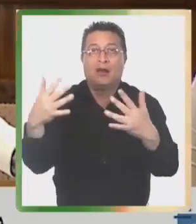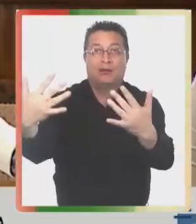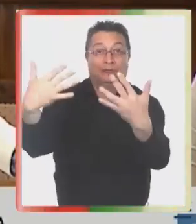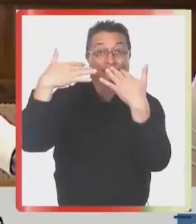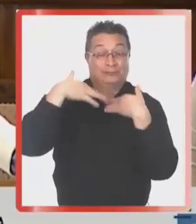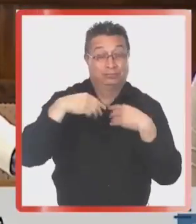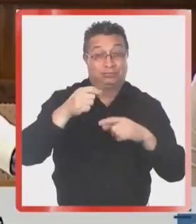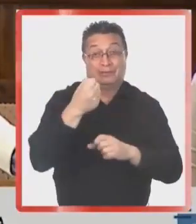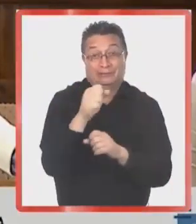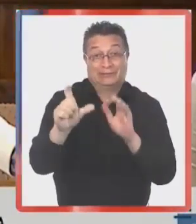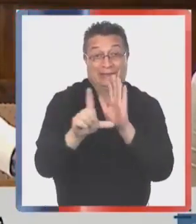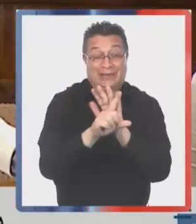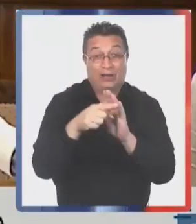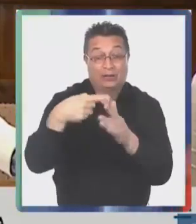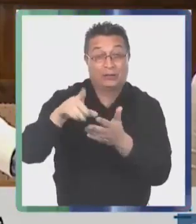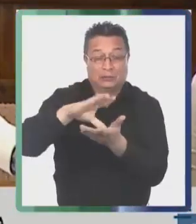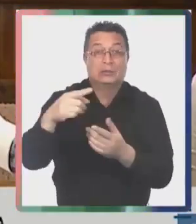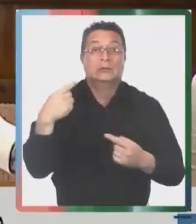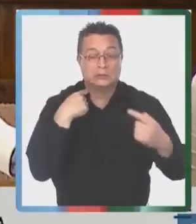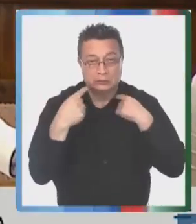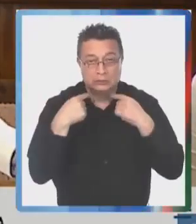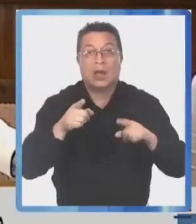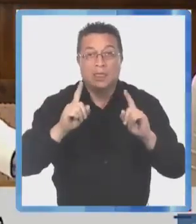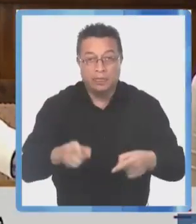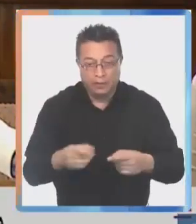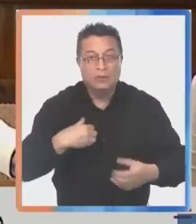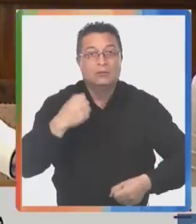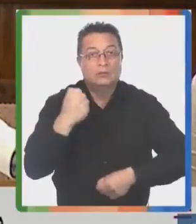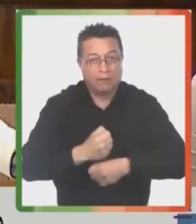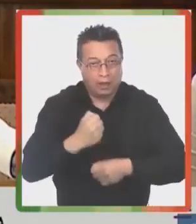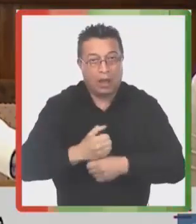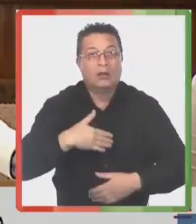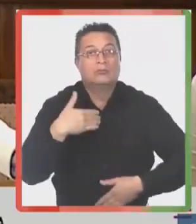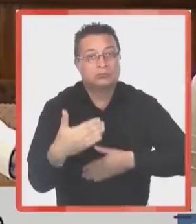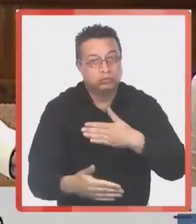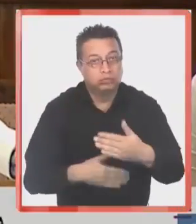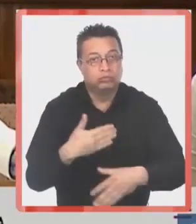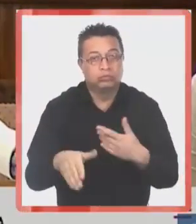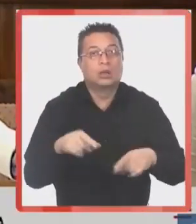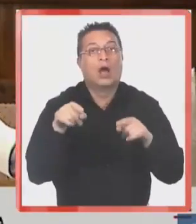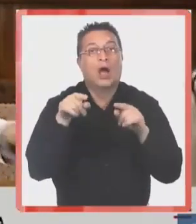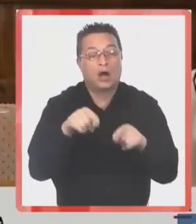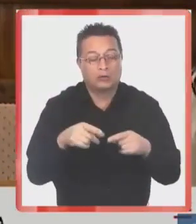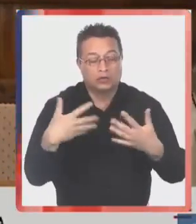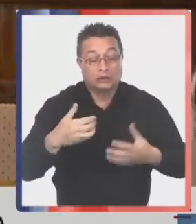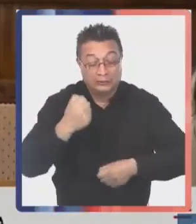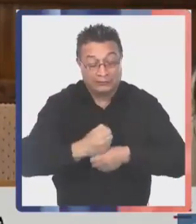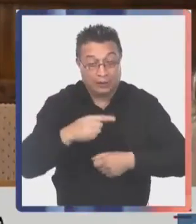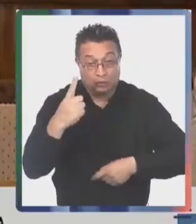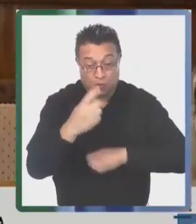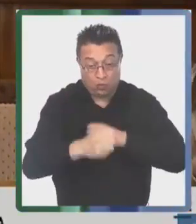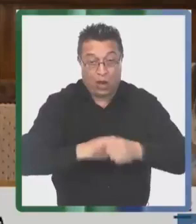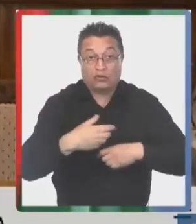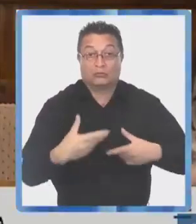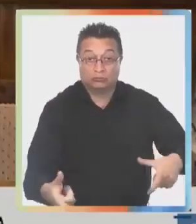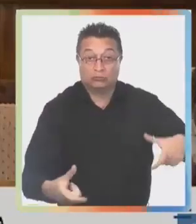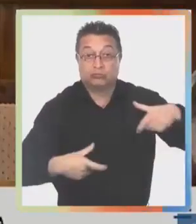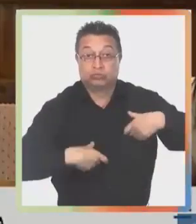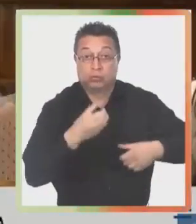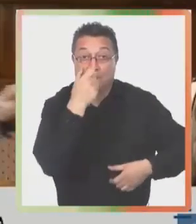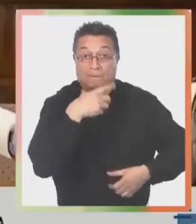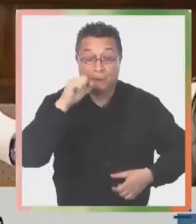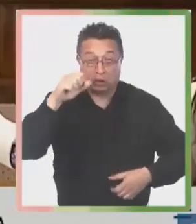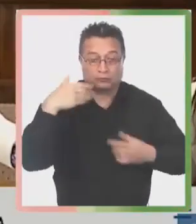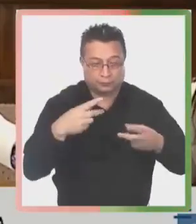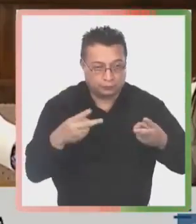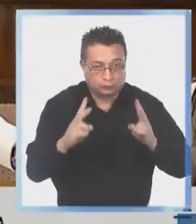tiene razón, este problema de la migración irregular ha afectado al país y por eso hay que ponerse manos a la obra. Y las obras que